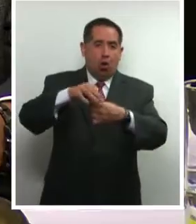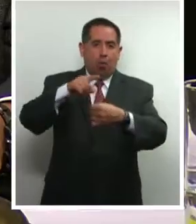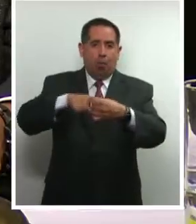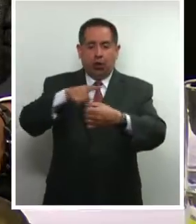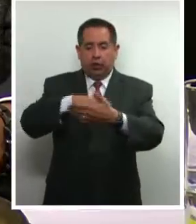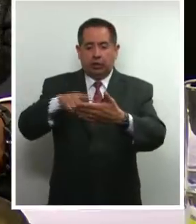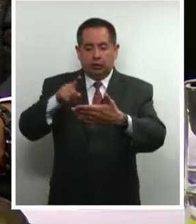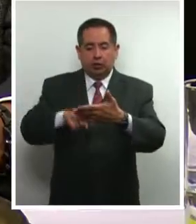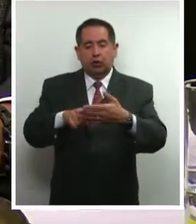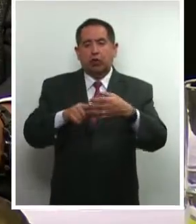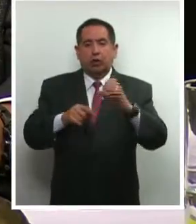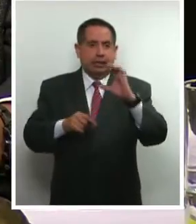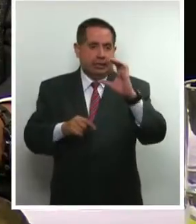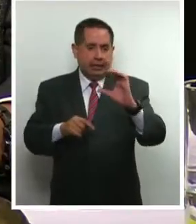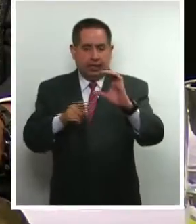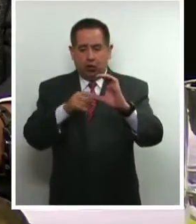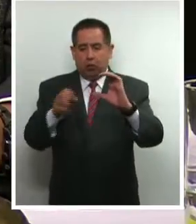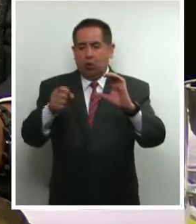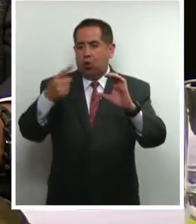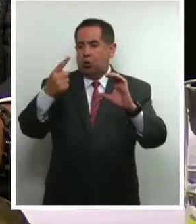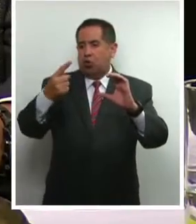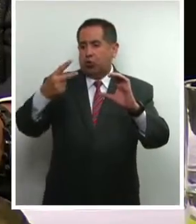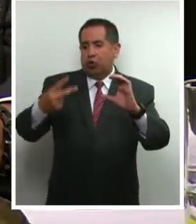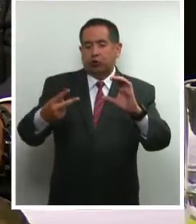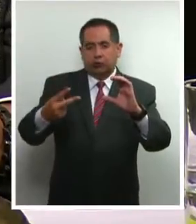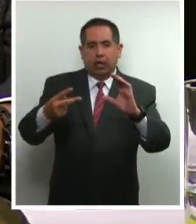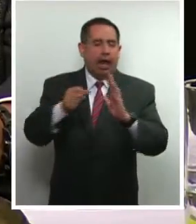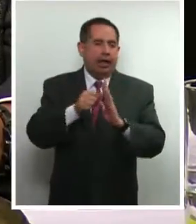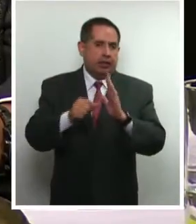del apartado C, numerales 1 y 2